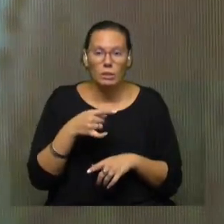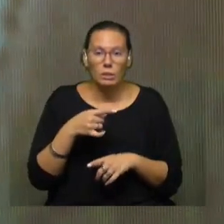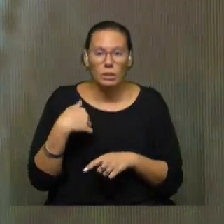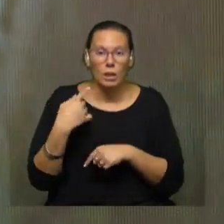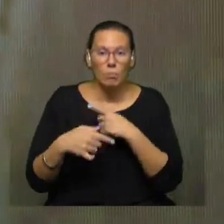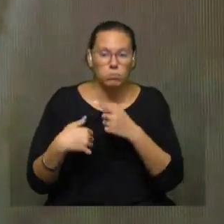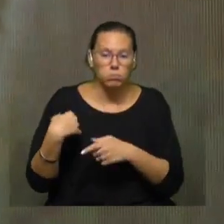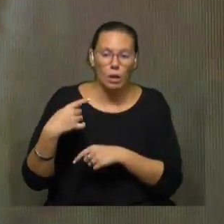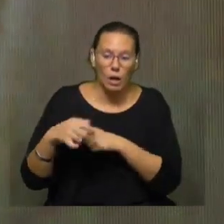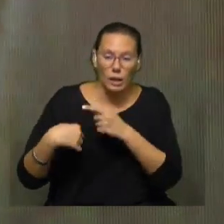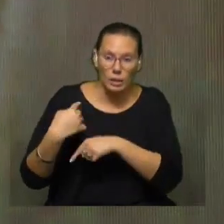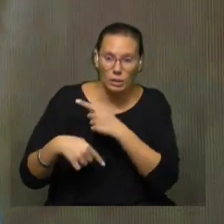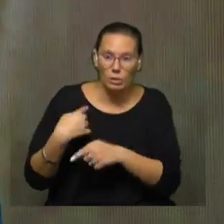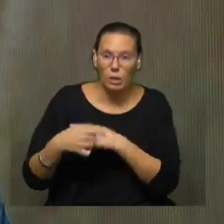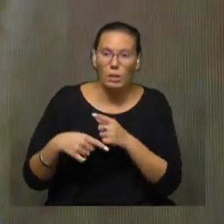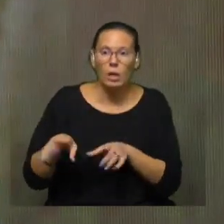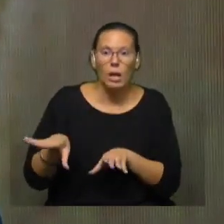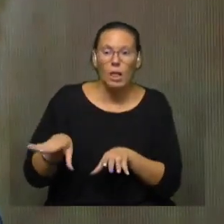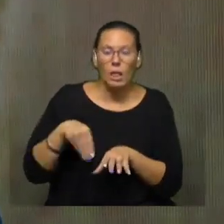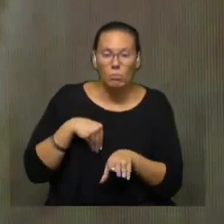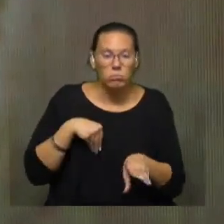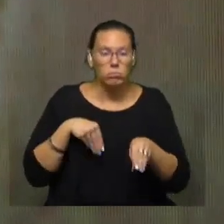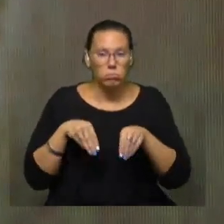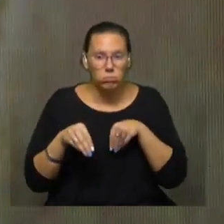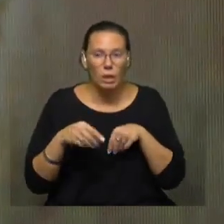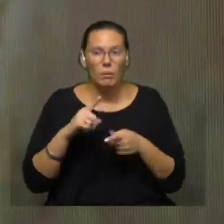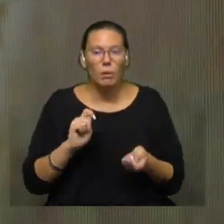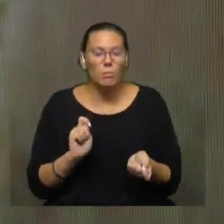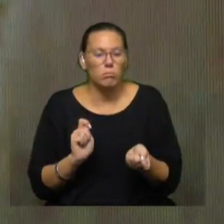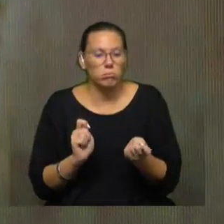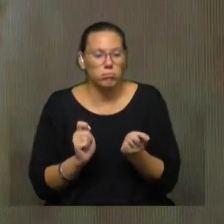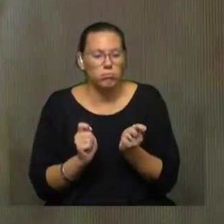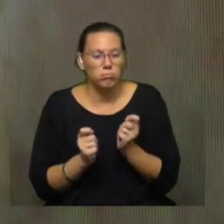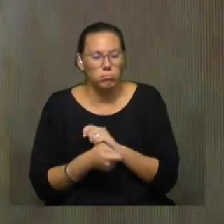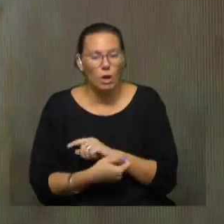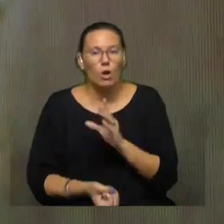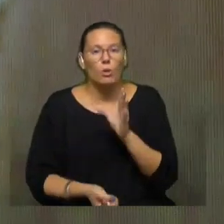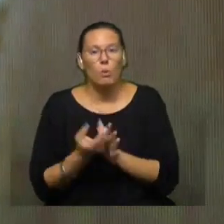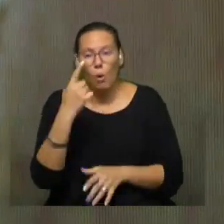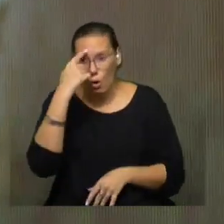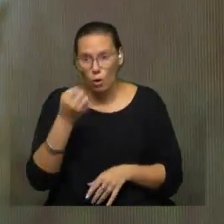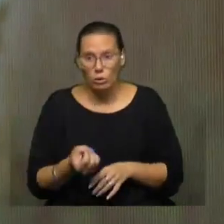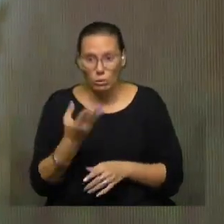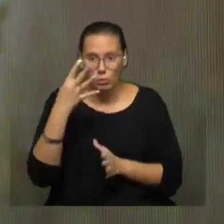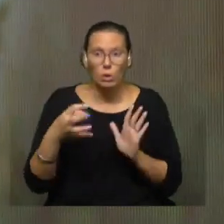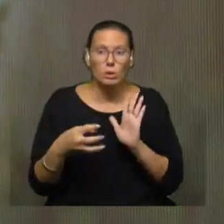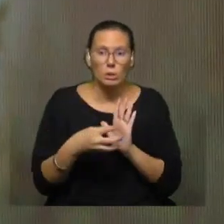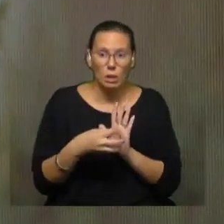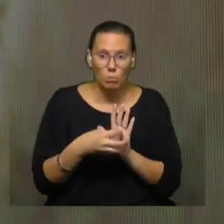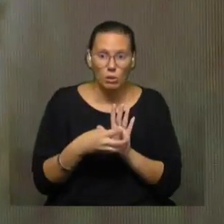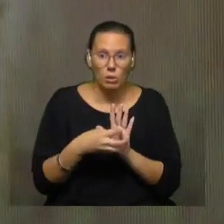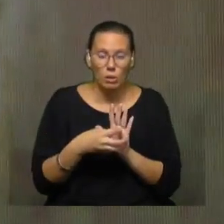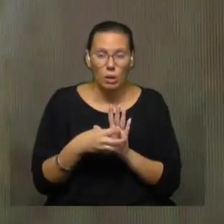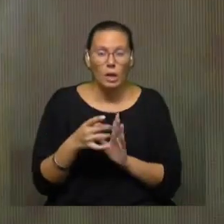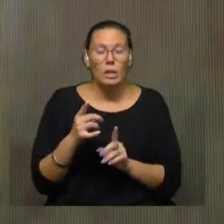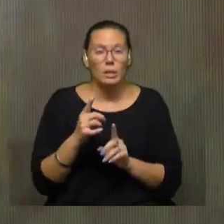Las vamos tomando generacionalmente, las vamos transmitiendo y sobre todo eso, las vamos reconfigurando nuevamente con otros conceptos. Y creo eso, que si